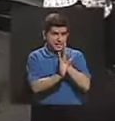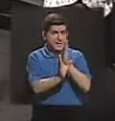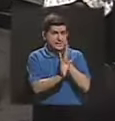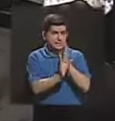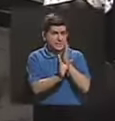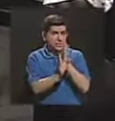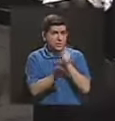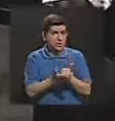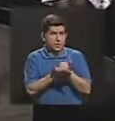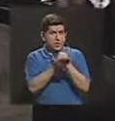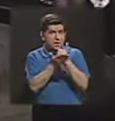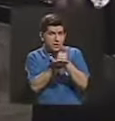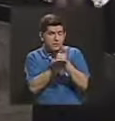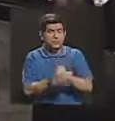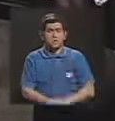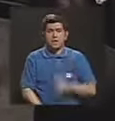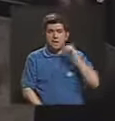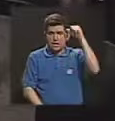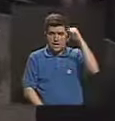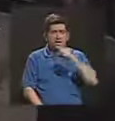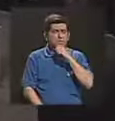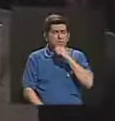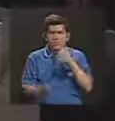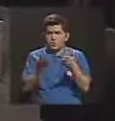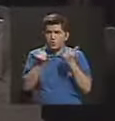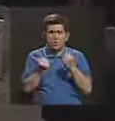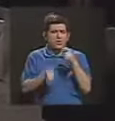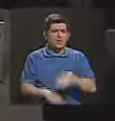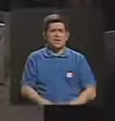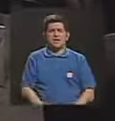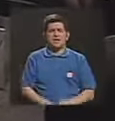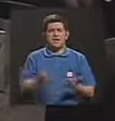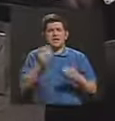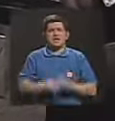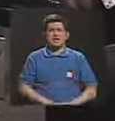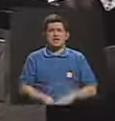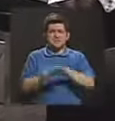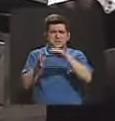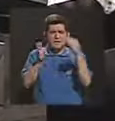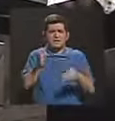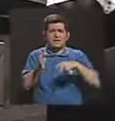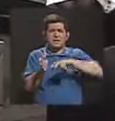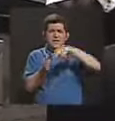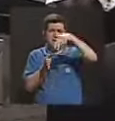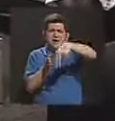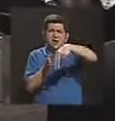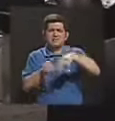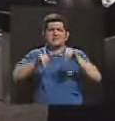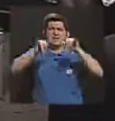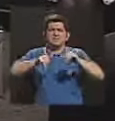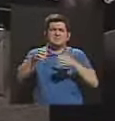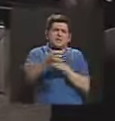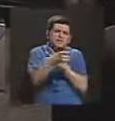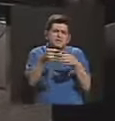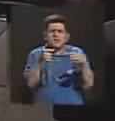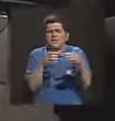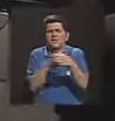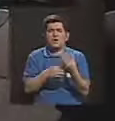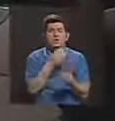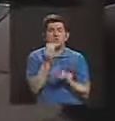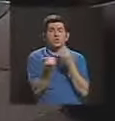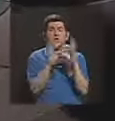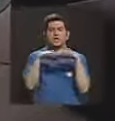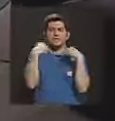psicología acá? El adulto mayor no quiere entonces levantarse de la cama, está ahí metido en el cuarto. ¿Cómo hacer